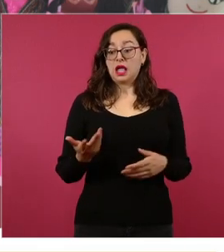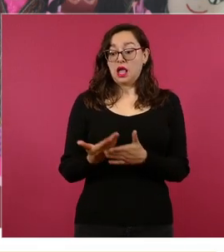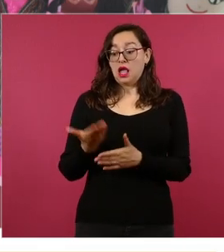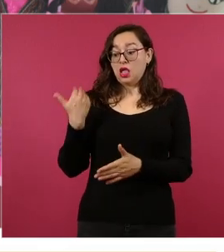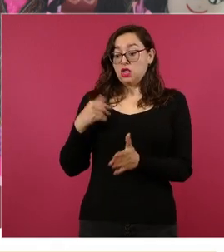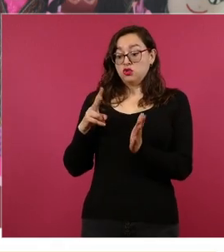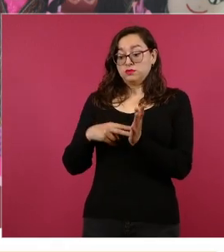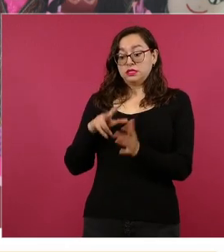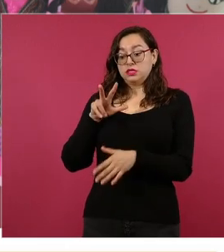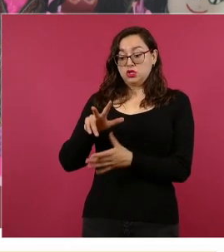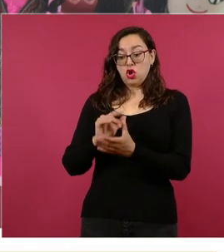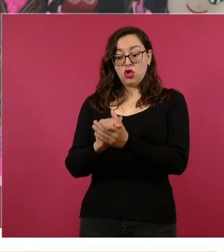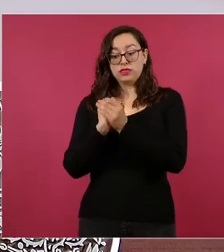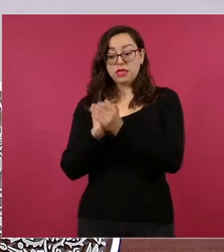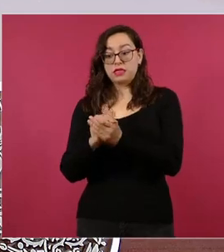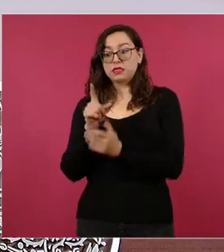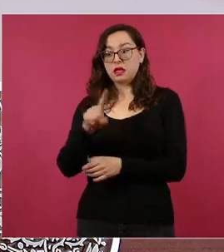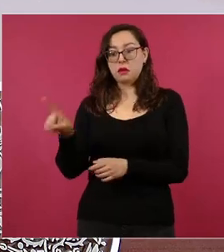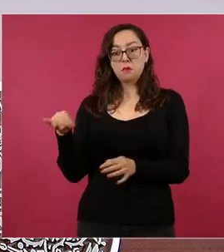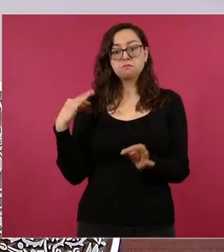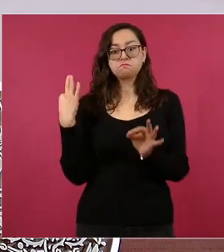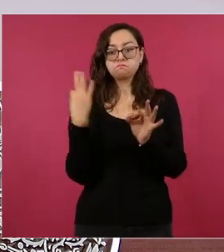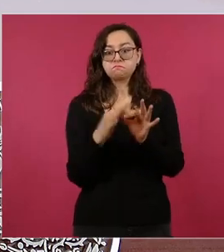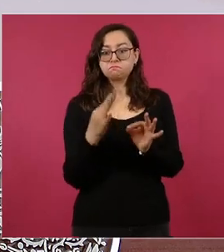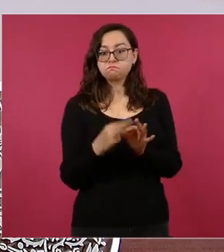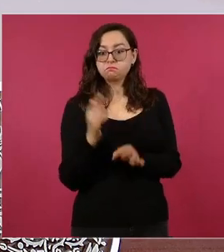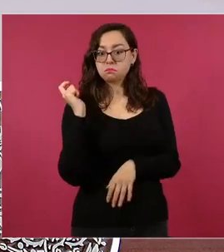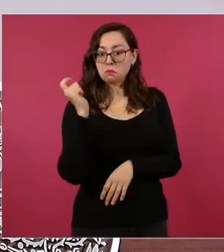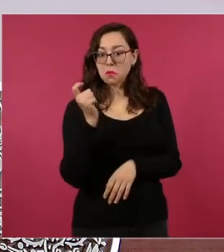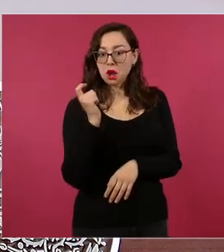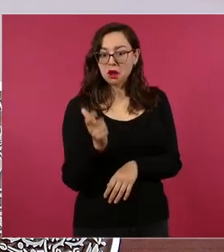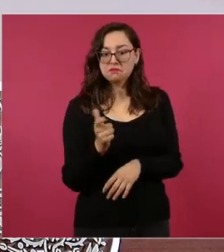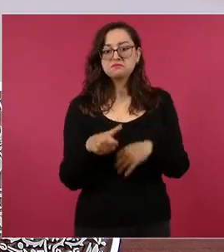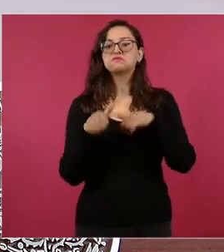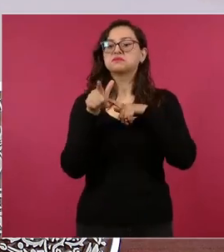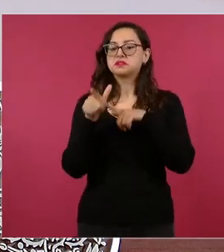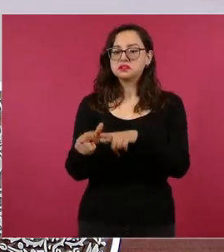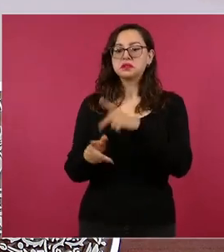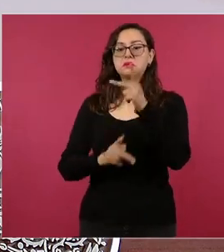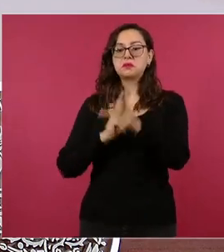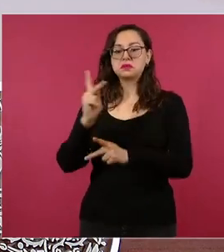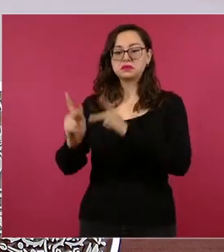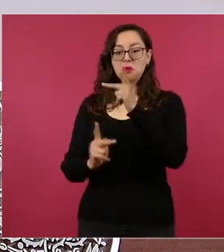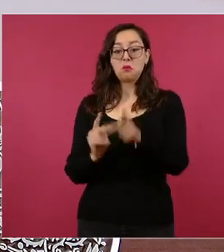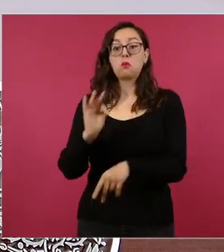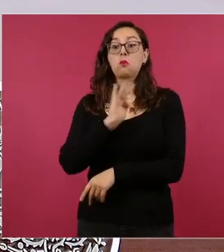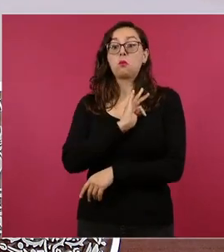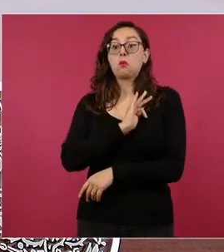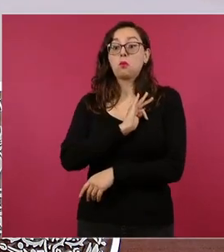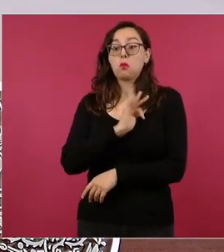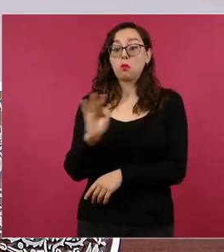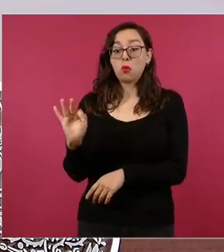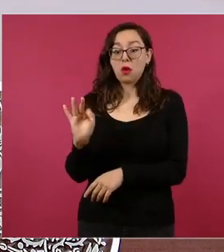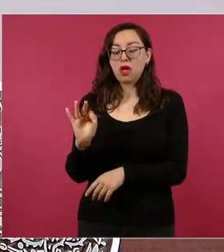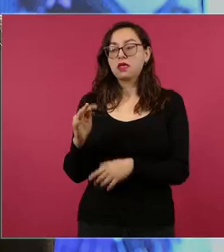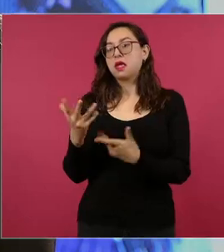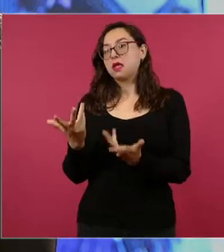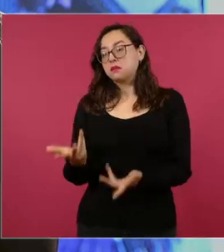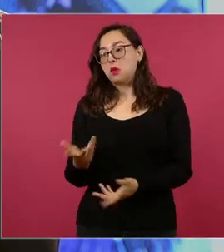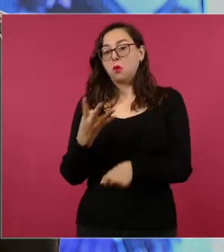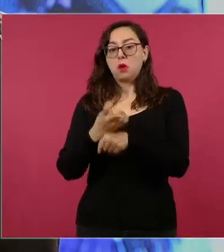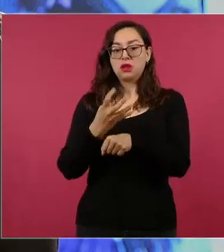tandas ya estaban recibiendo tercera y cuarta tanda, es decir, hasta 15 o hasta 20 mil